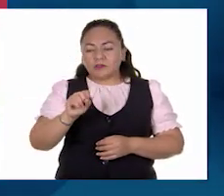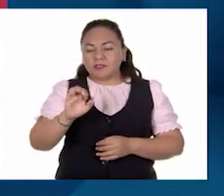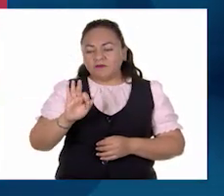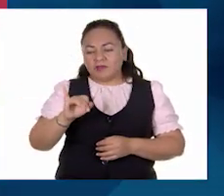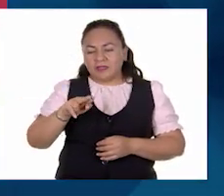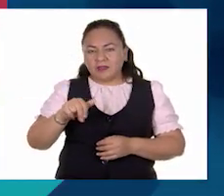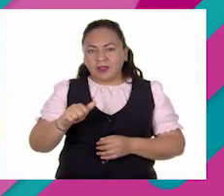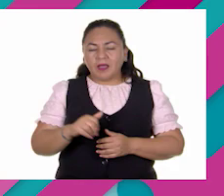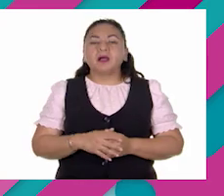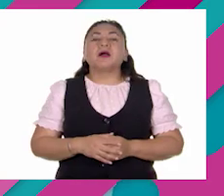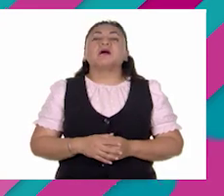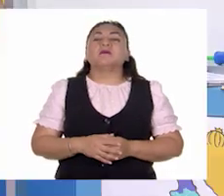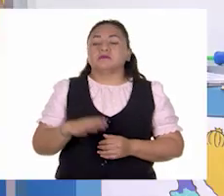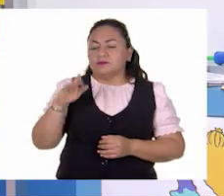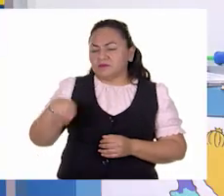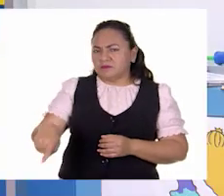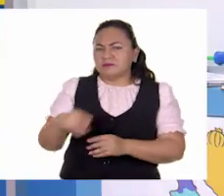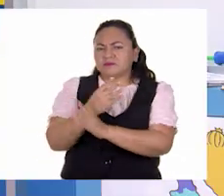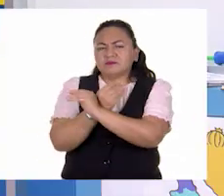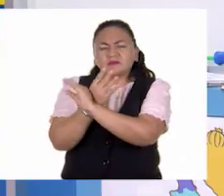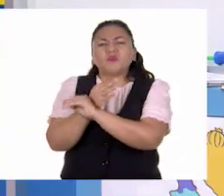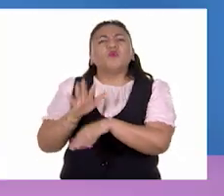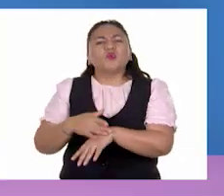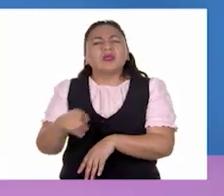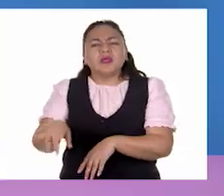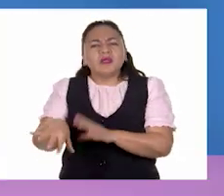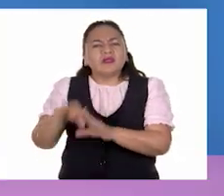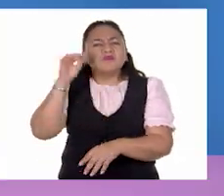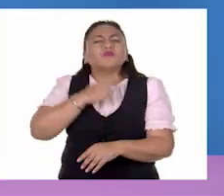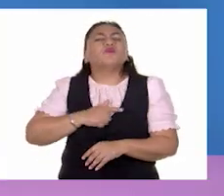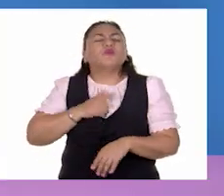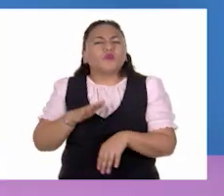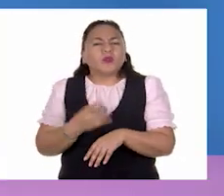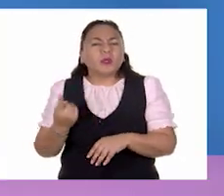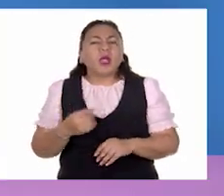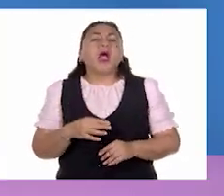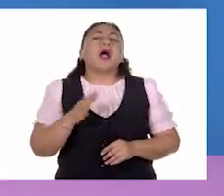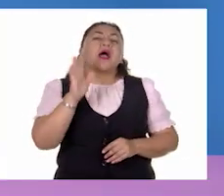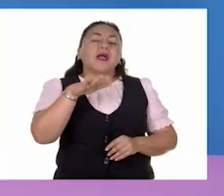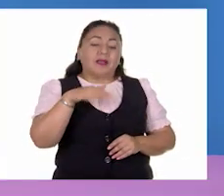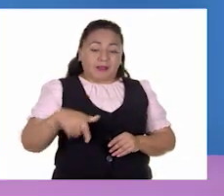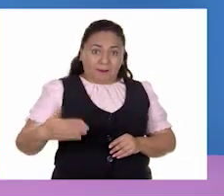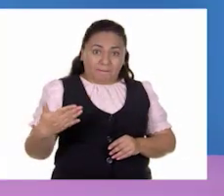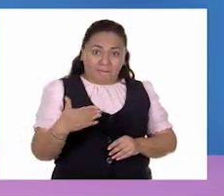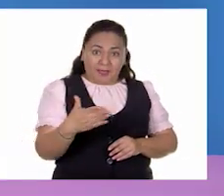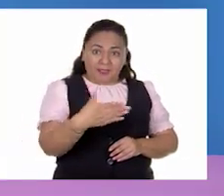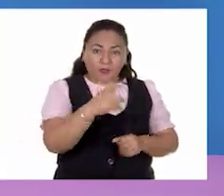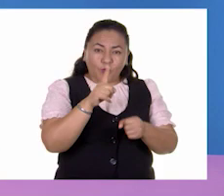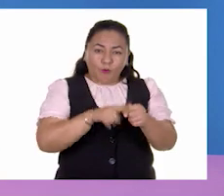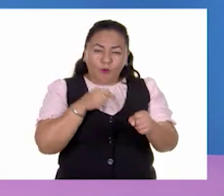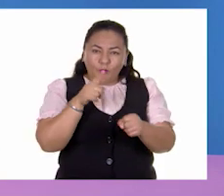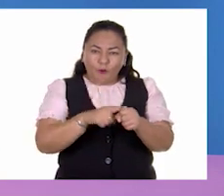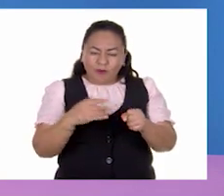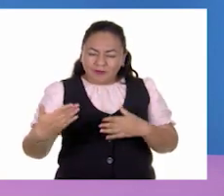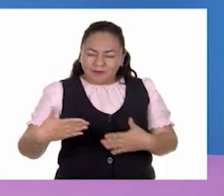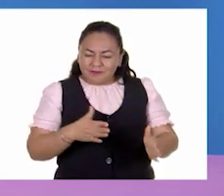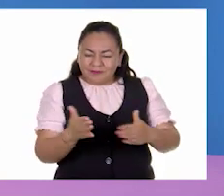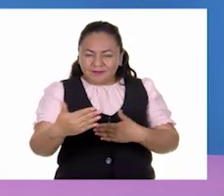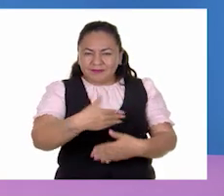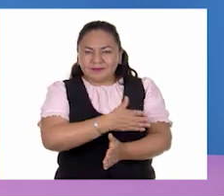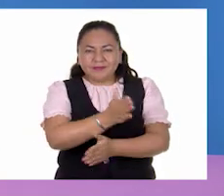Ton, tú lo escogiste. ¿Por qué te gustó? Ay, ¿por qué los peces de colores me hacen pensar en